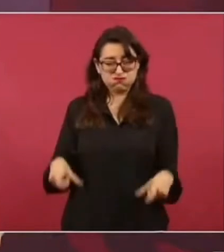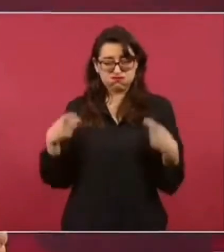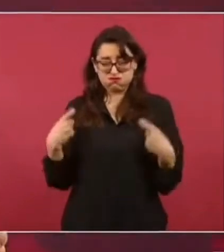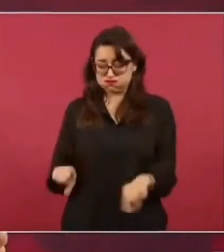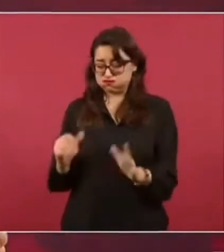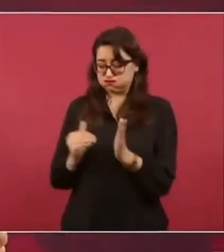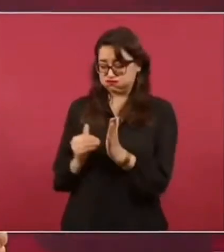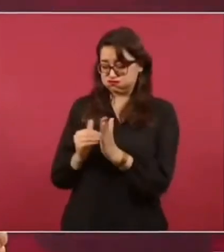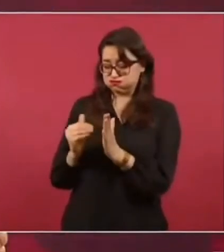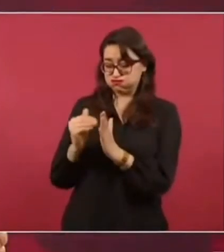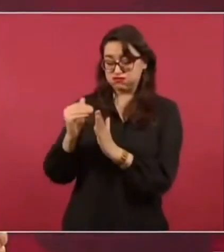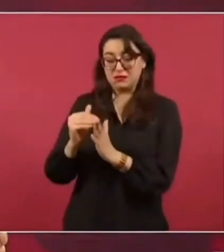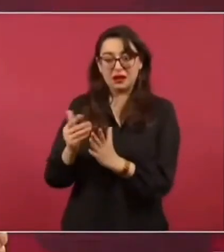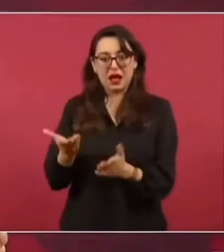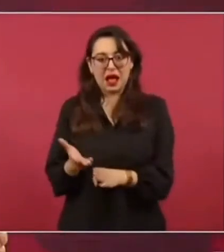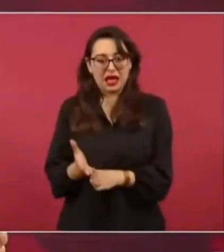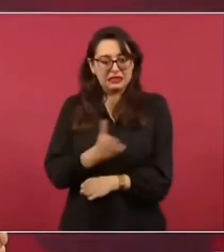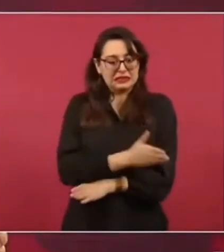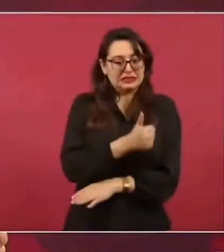Un multimillonario